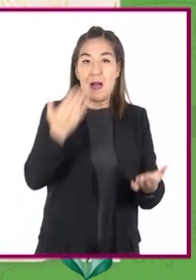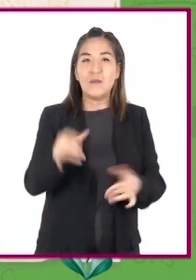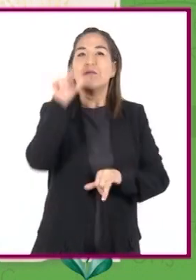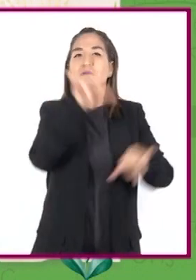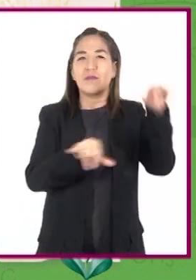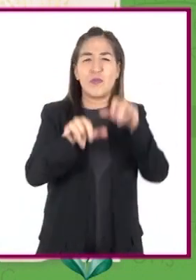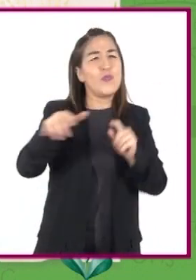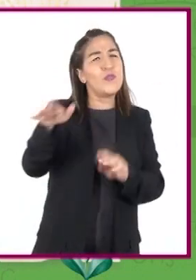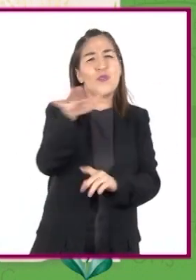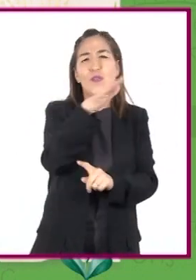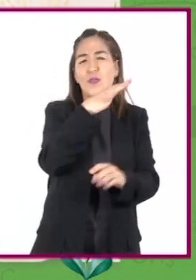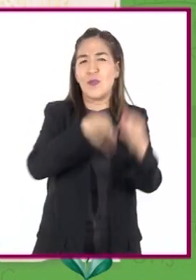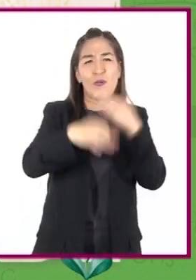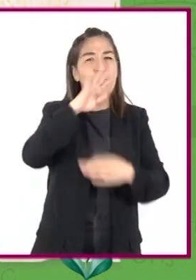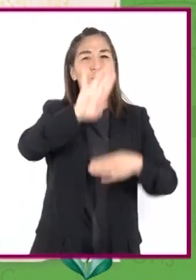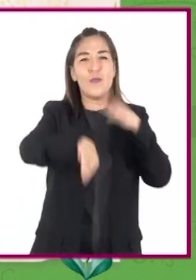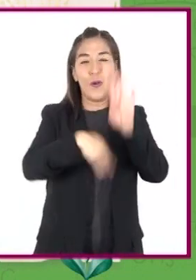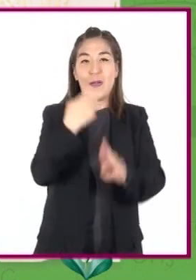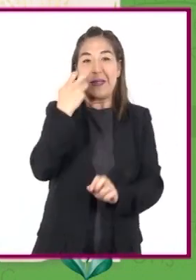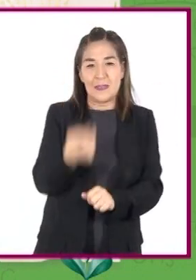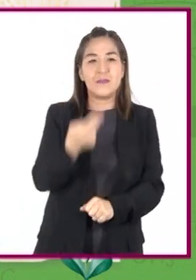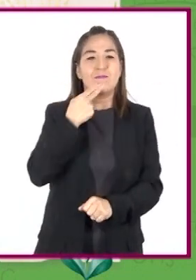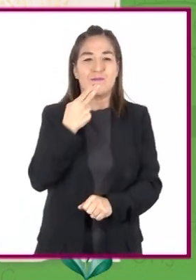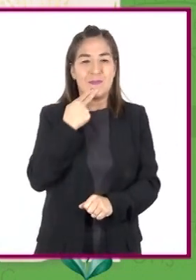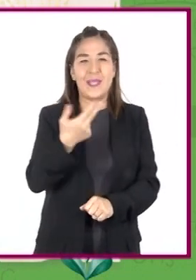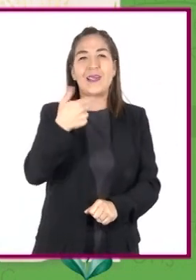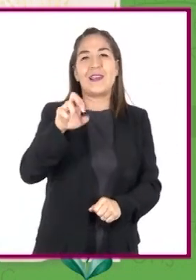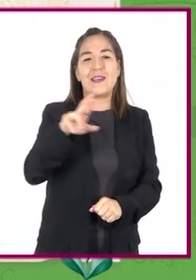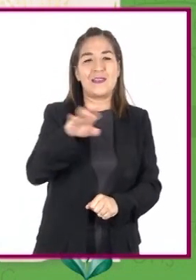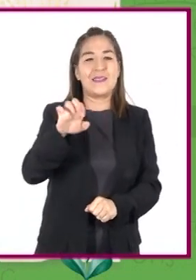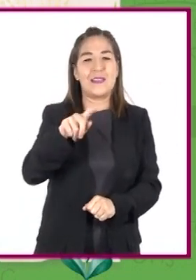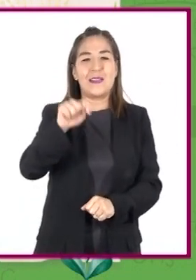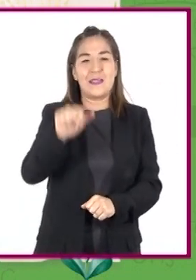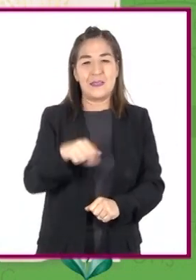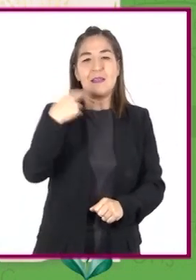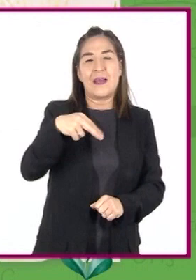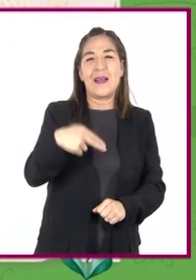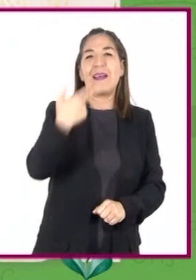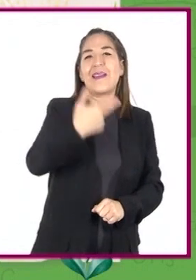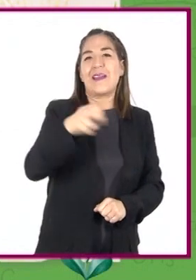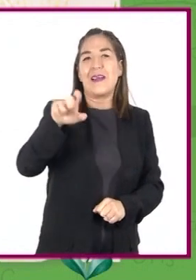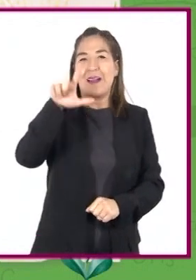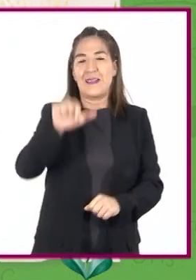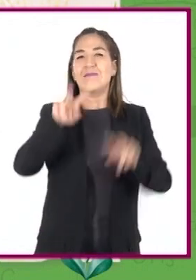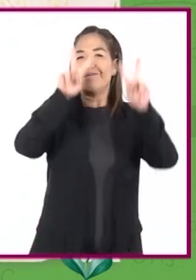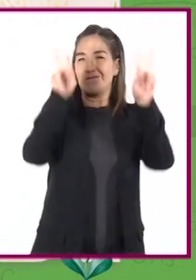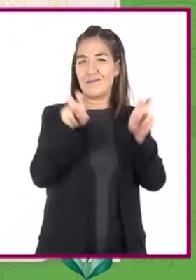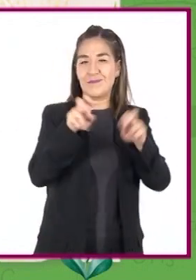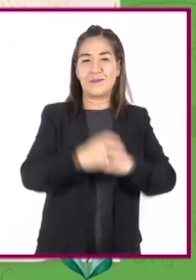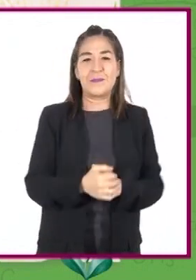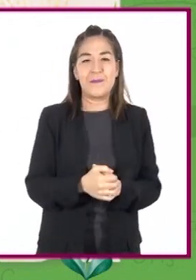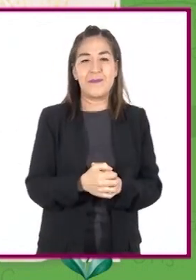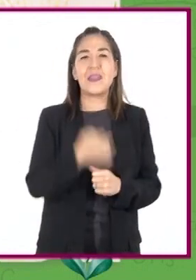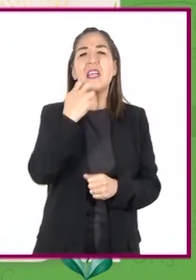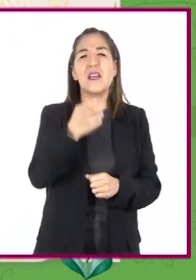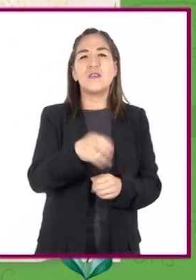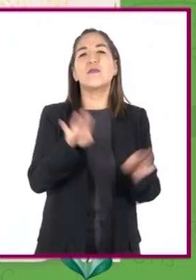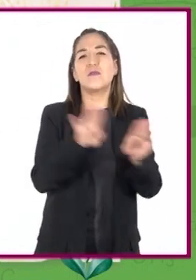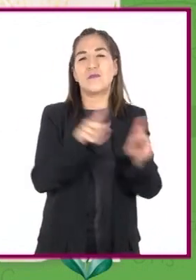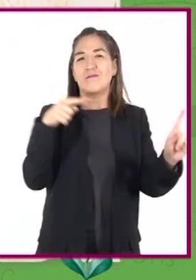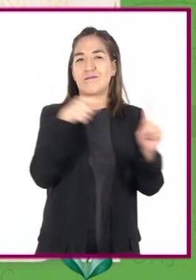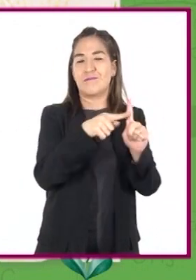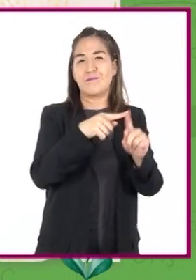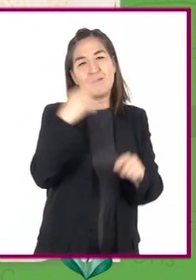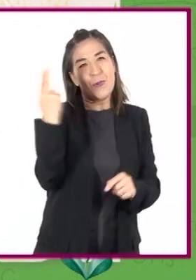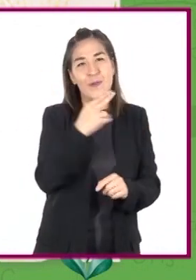laboratorios en todo el mundo usan las células de Henrietta, llamadas HeLa, por sus iniciales, como una herramienta